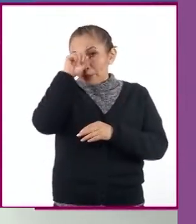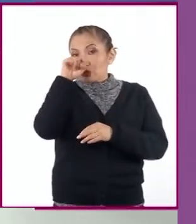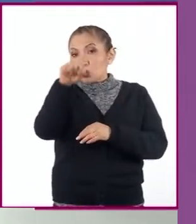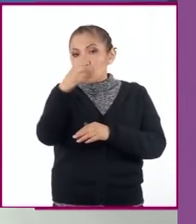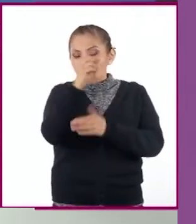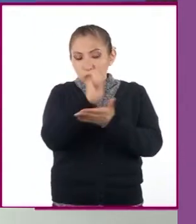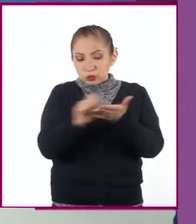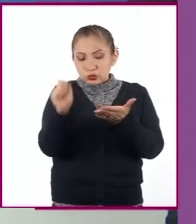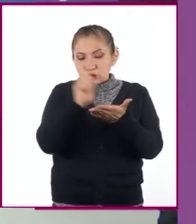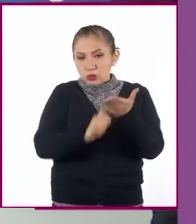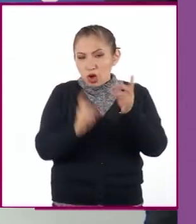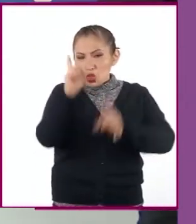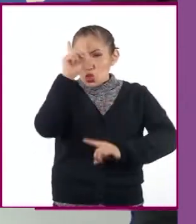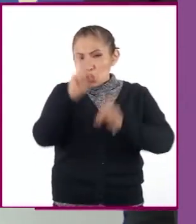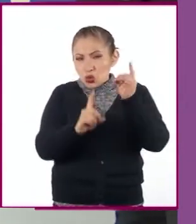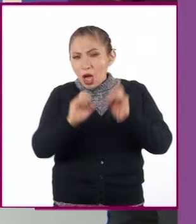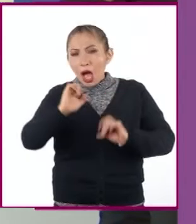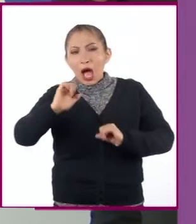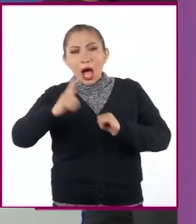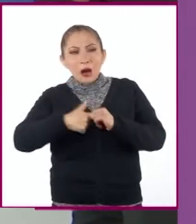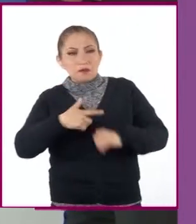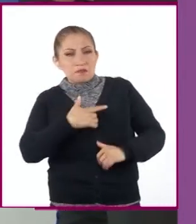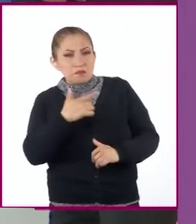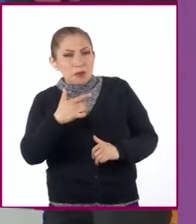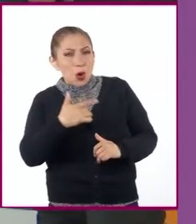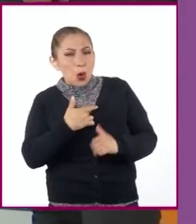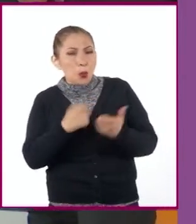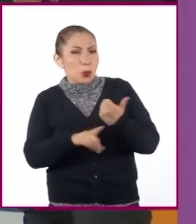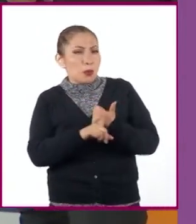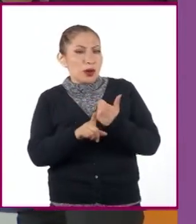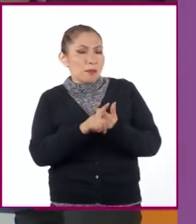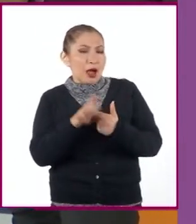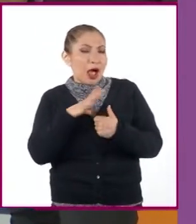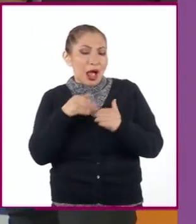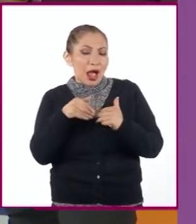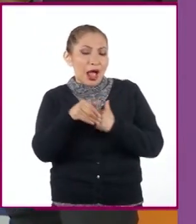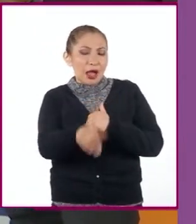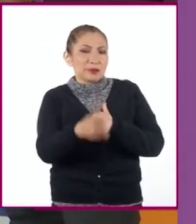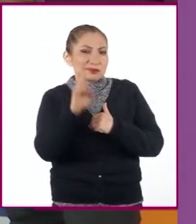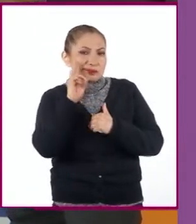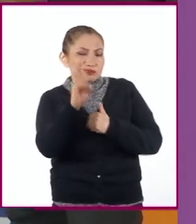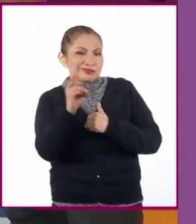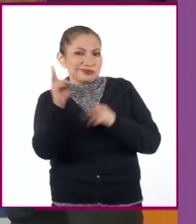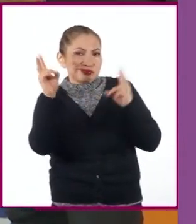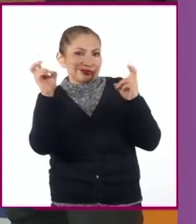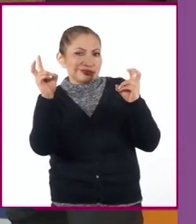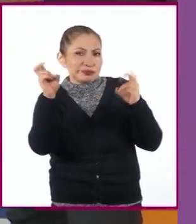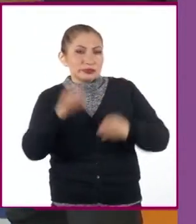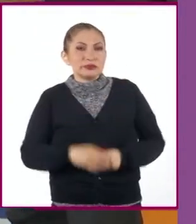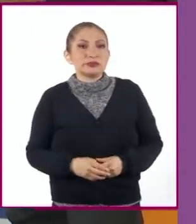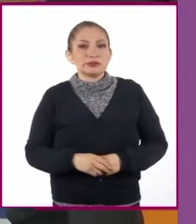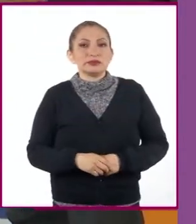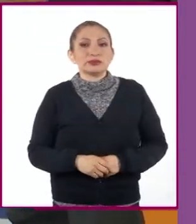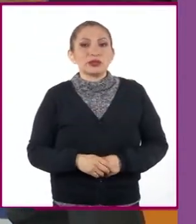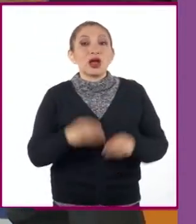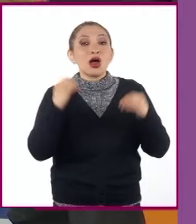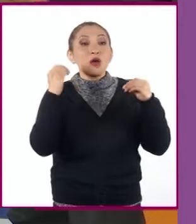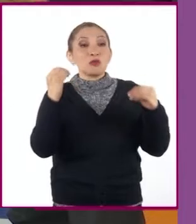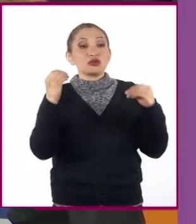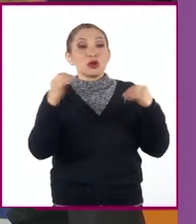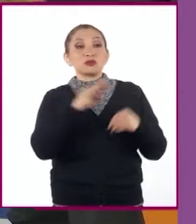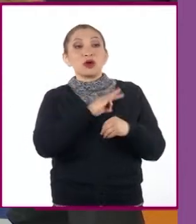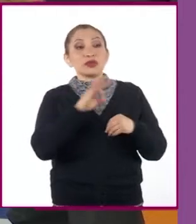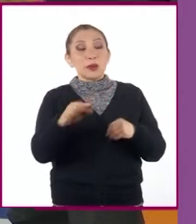un registro de las dudas, inquietudes o dificultades que surjan al exponer los planteamientos. Muchas de estas las